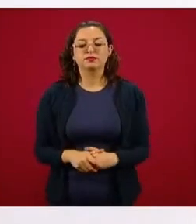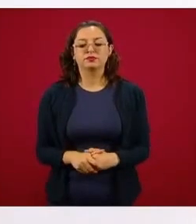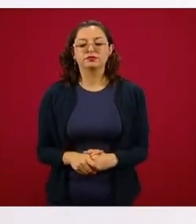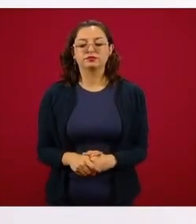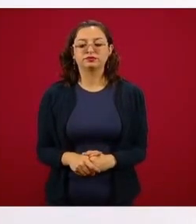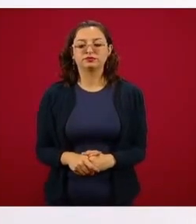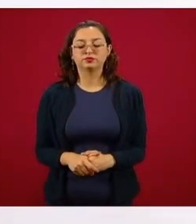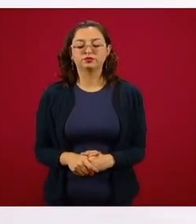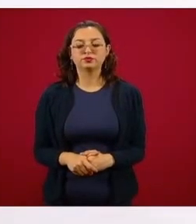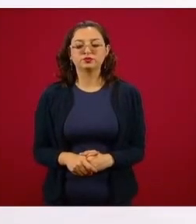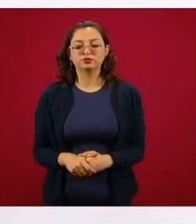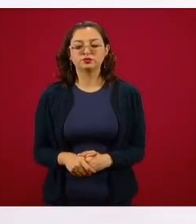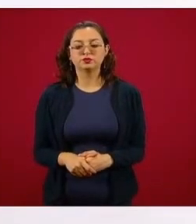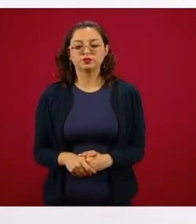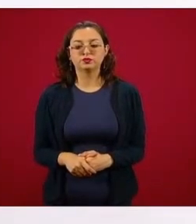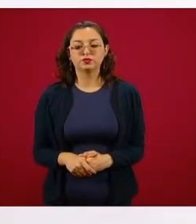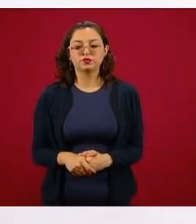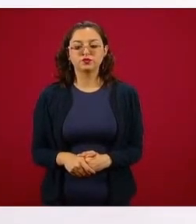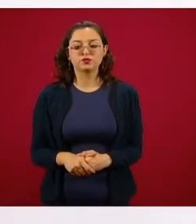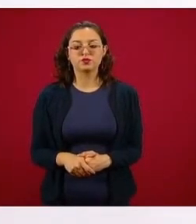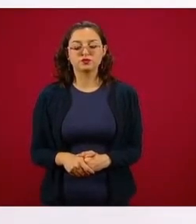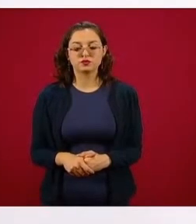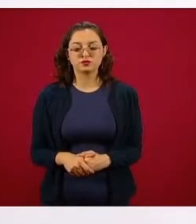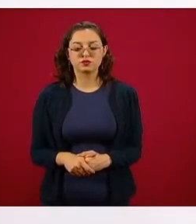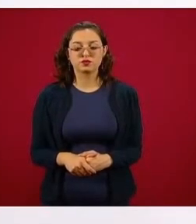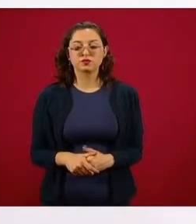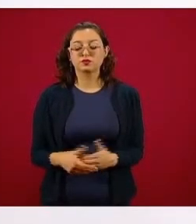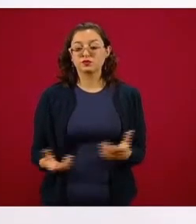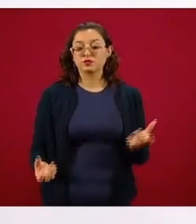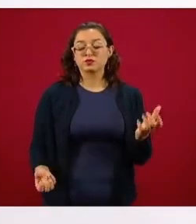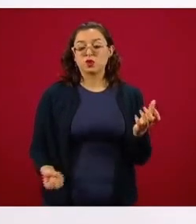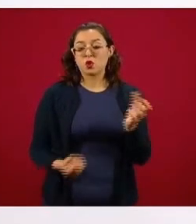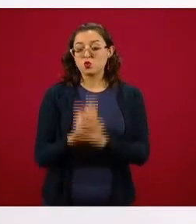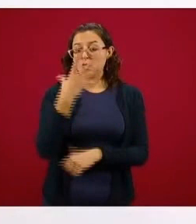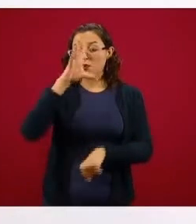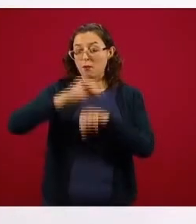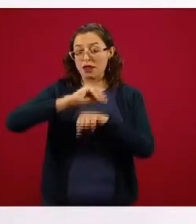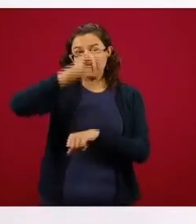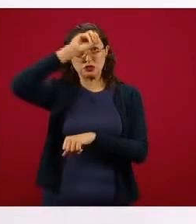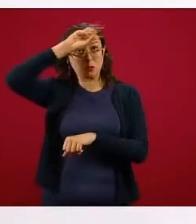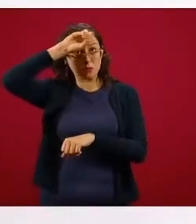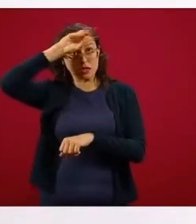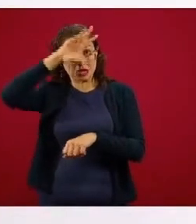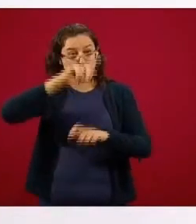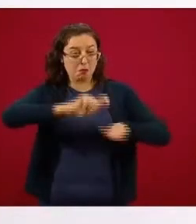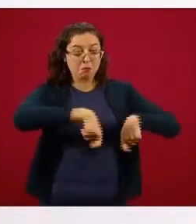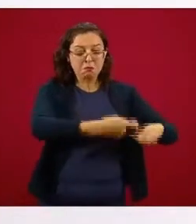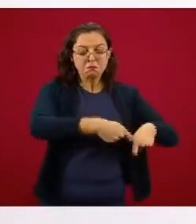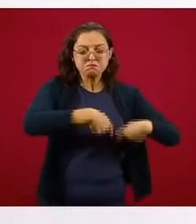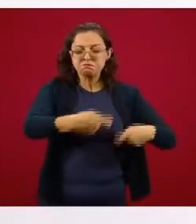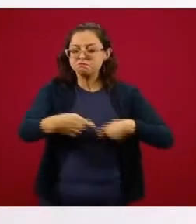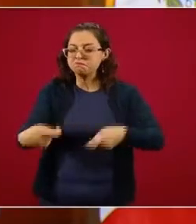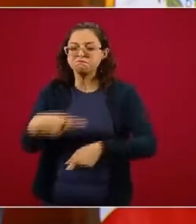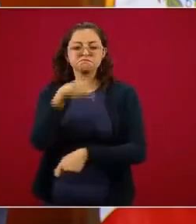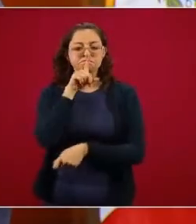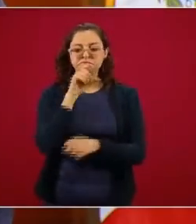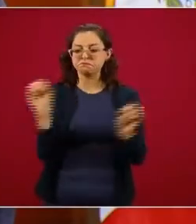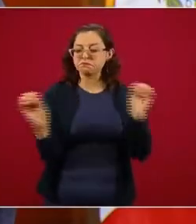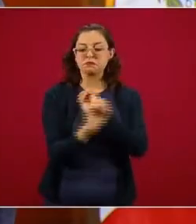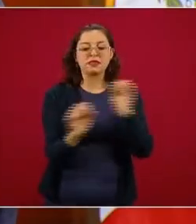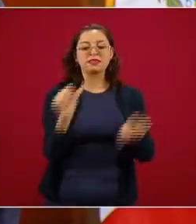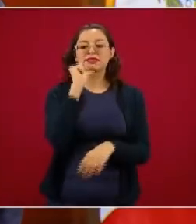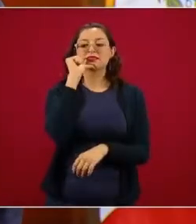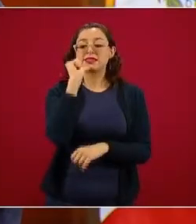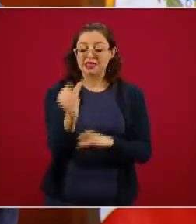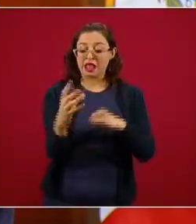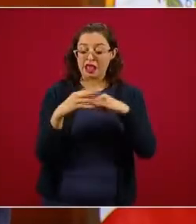han otorgado nuevas concesiones mineras. No se permite el uso de semilla